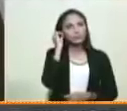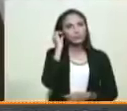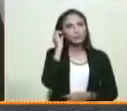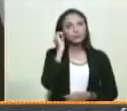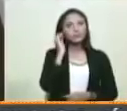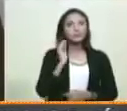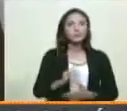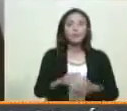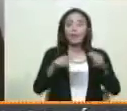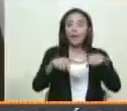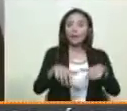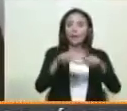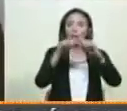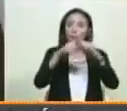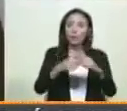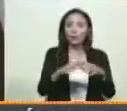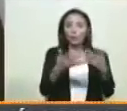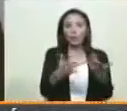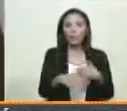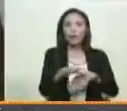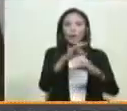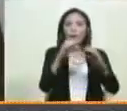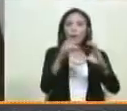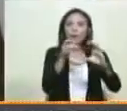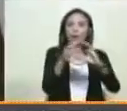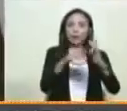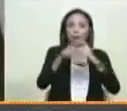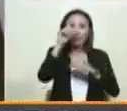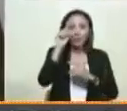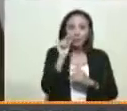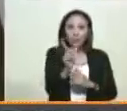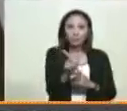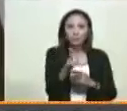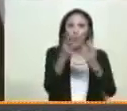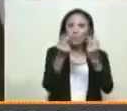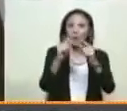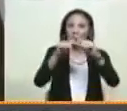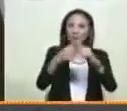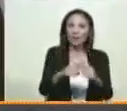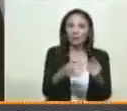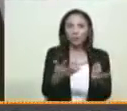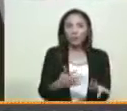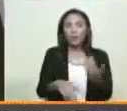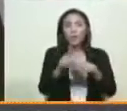En Margarita se sacaron el carné del PSUV.